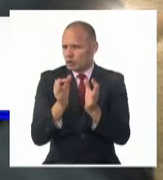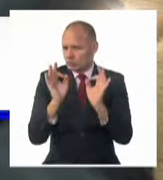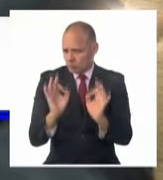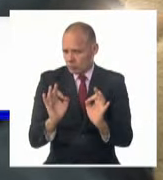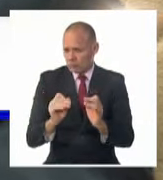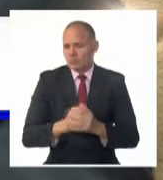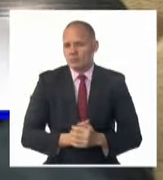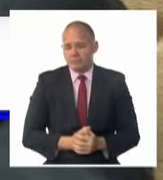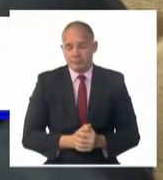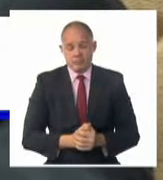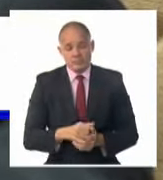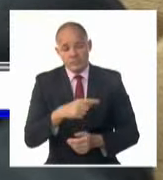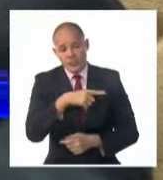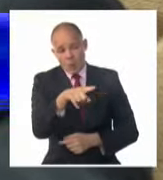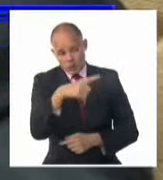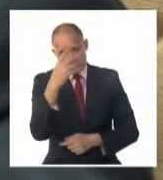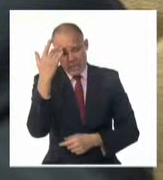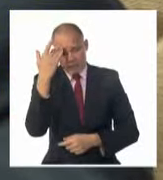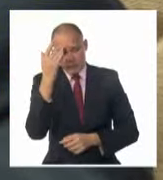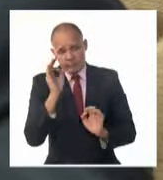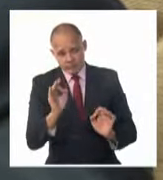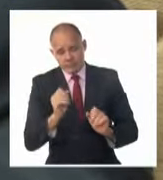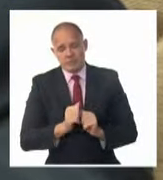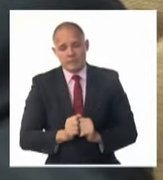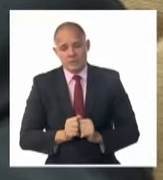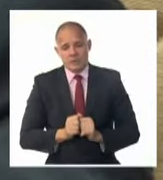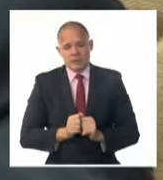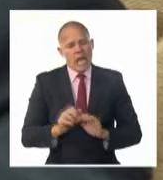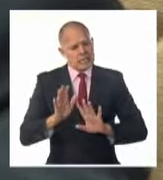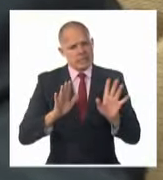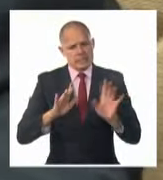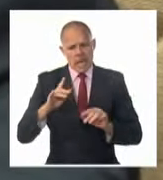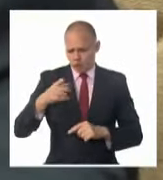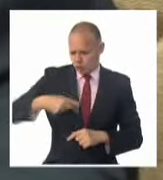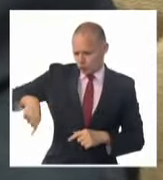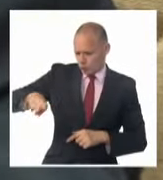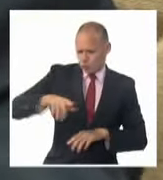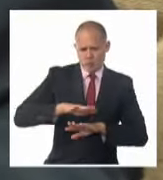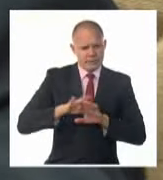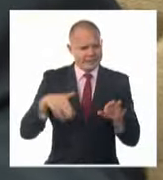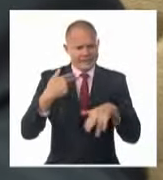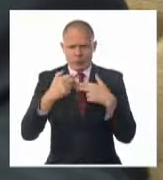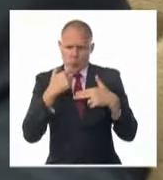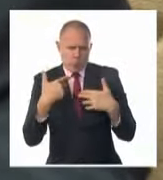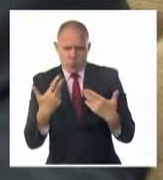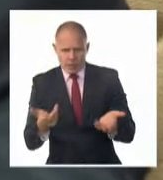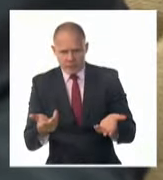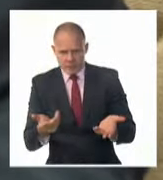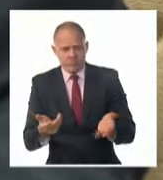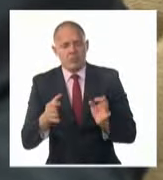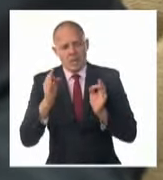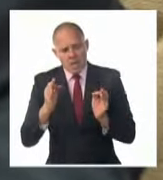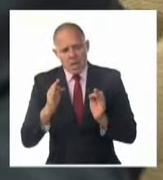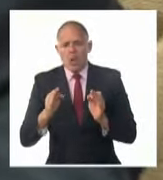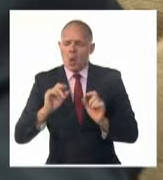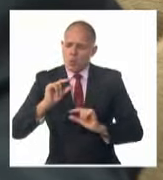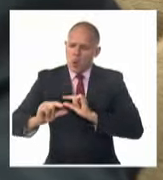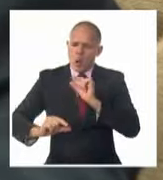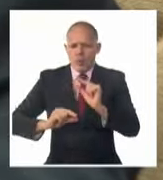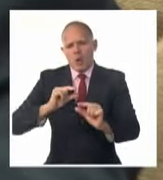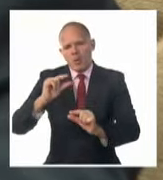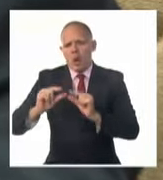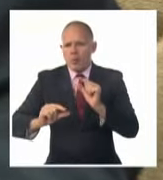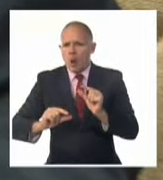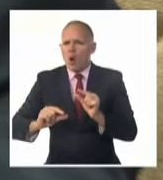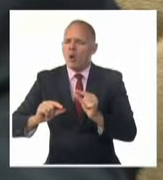Ustedes conocen que nosotros realizamos el mecanismo de apoyo a los proyectos de cooperación conjuntos.